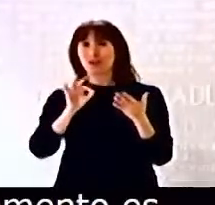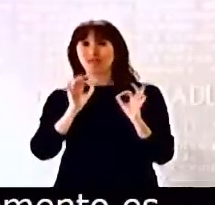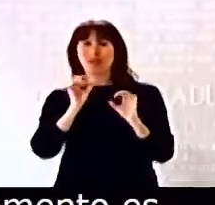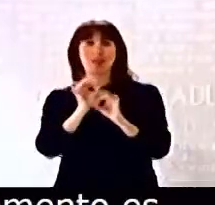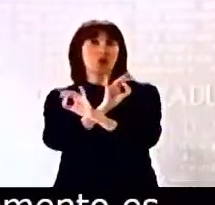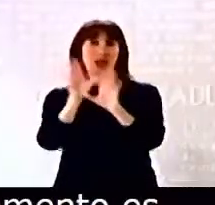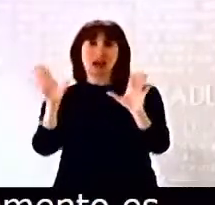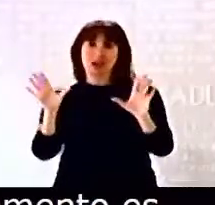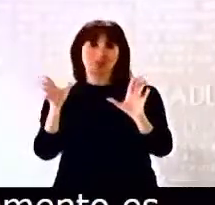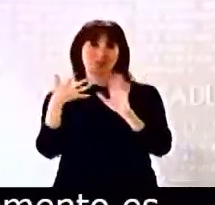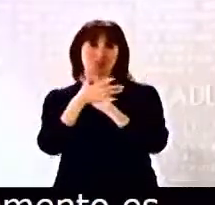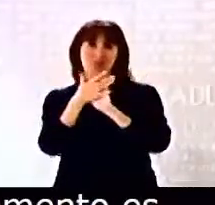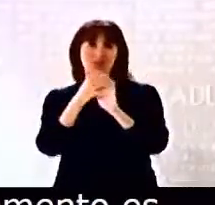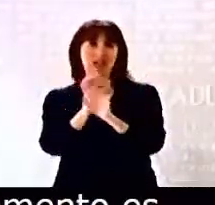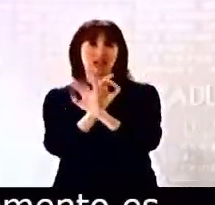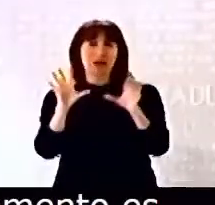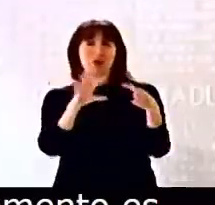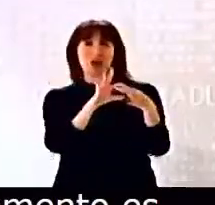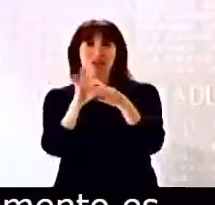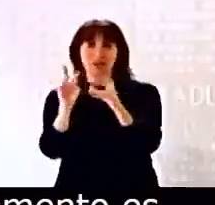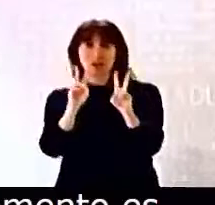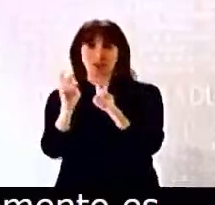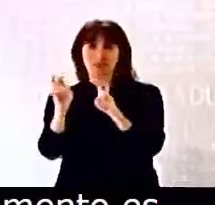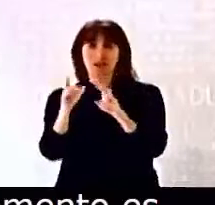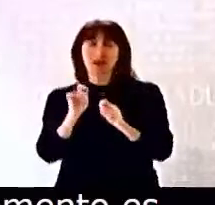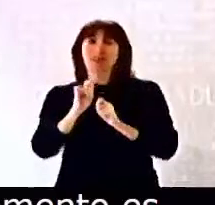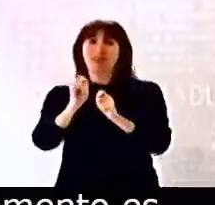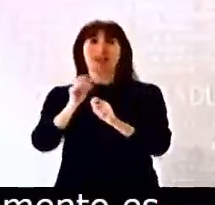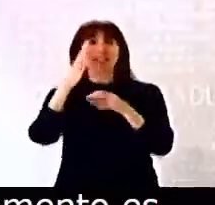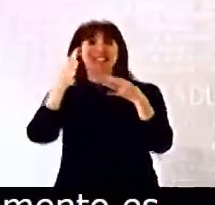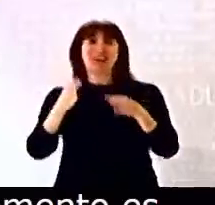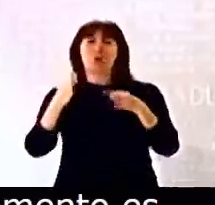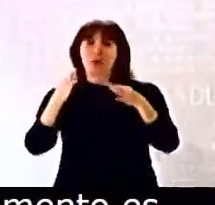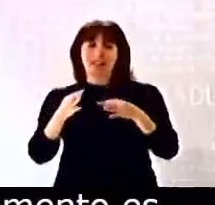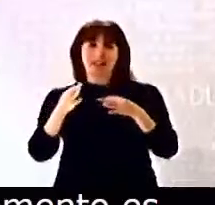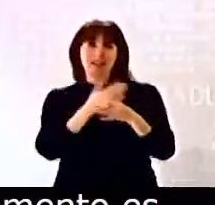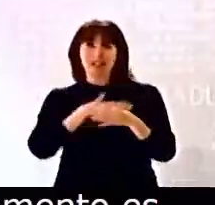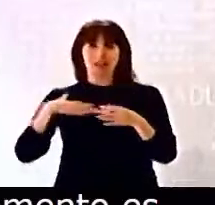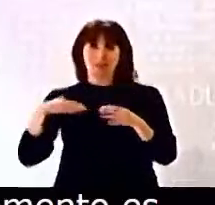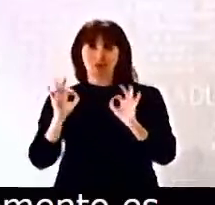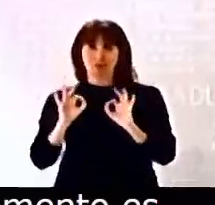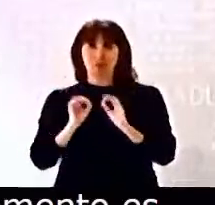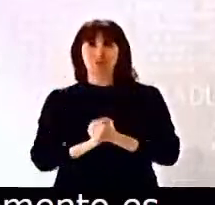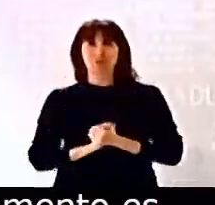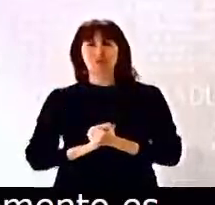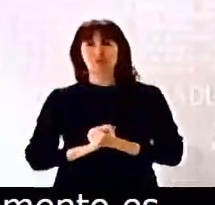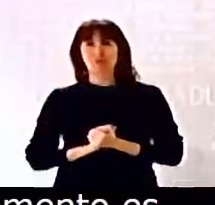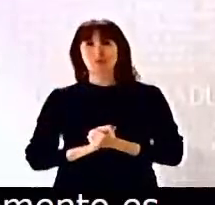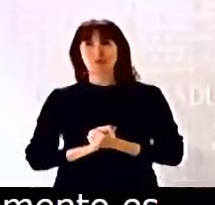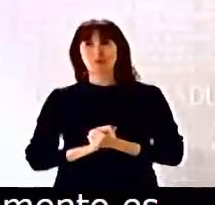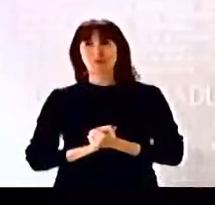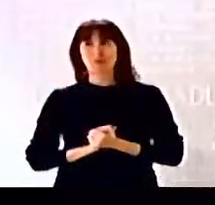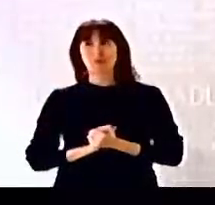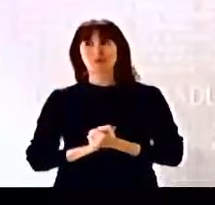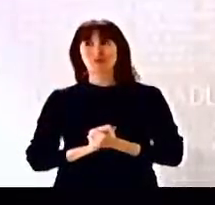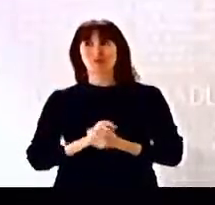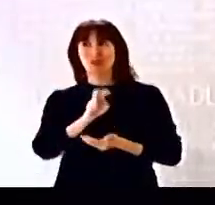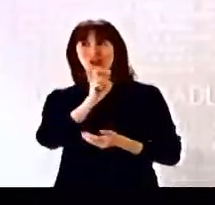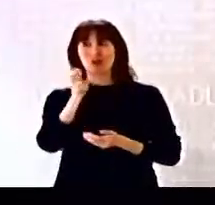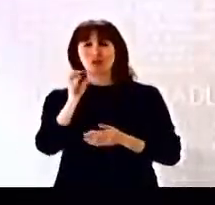absoluta claridad en relación con este tema y dar certidumbres donde no las hay. Siguiente